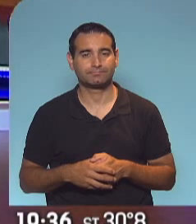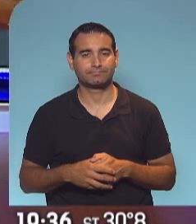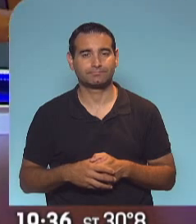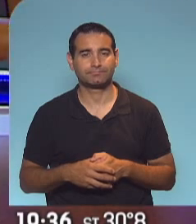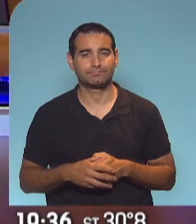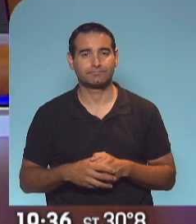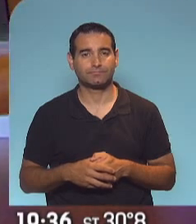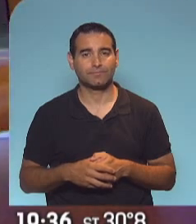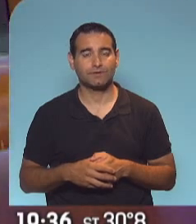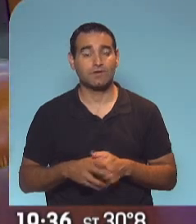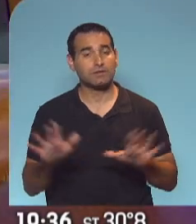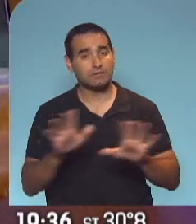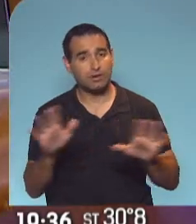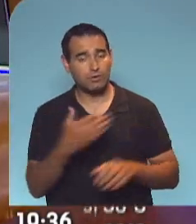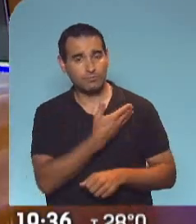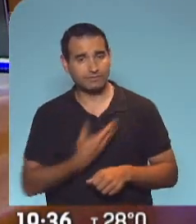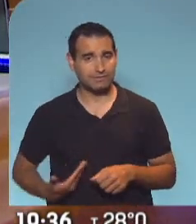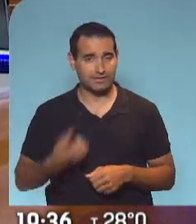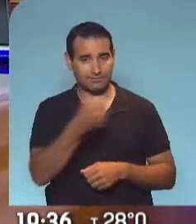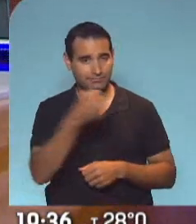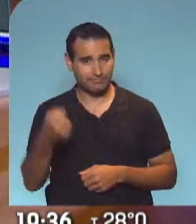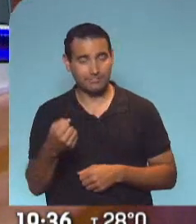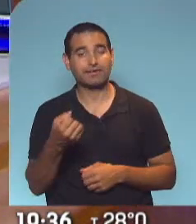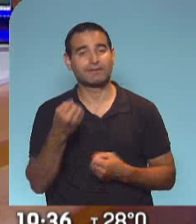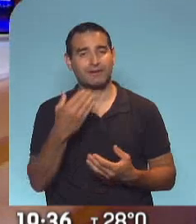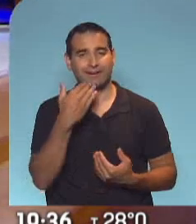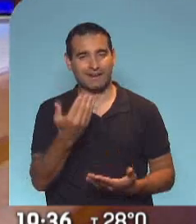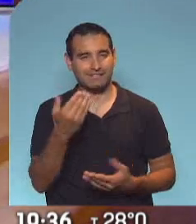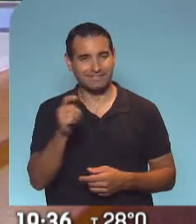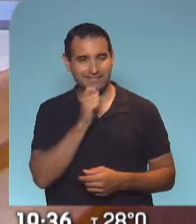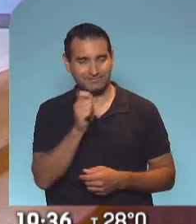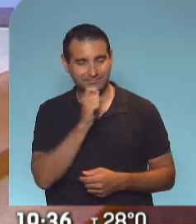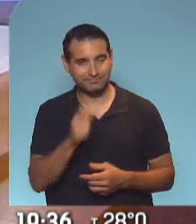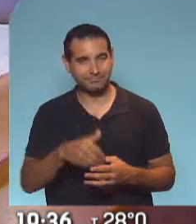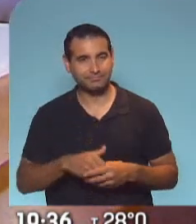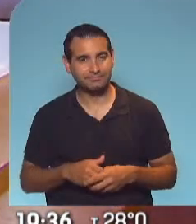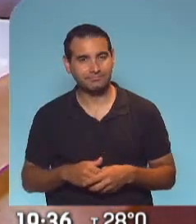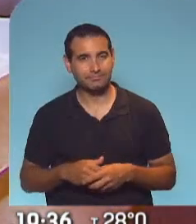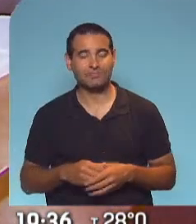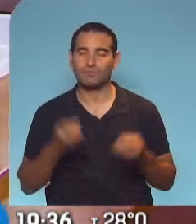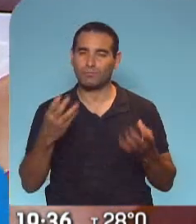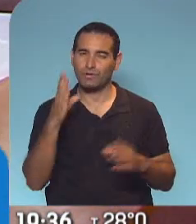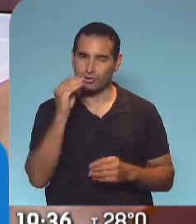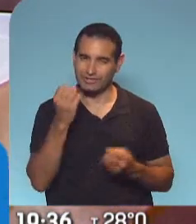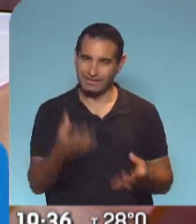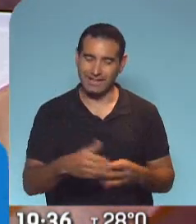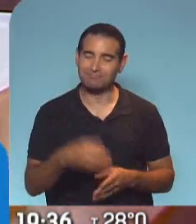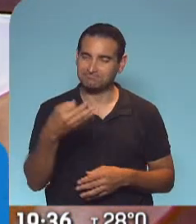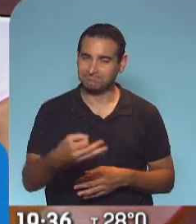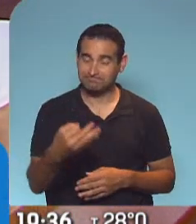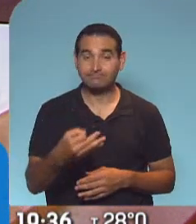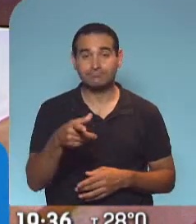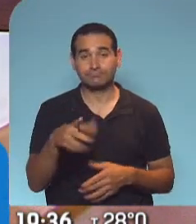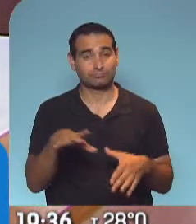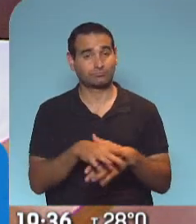Saludamos al presidente de Aerolíneas Argentinas, Pablo Seriani. ¿Cómo le va, Seriani? Gracias por estos minutos. ¿Qué tal? Buenas noches, ¿cómo están? ¿Qué tal? Muy bien. Bueno, recién